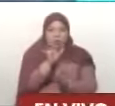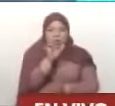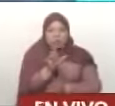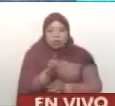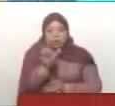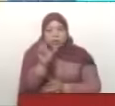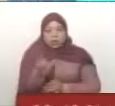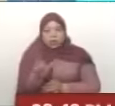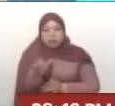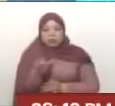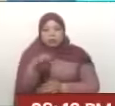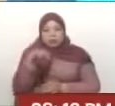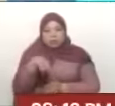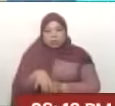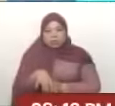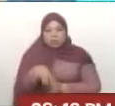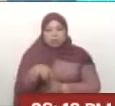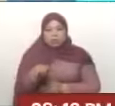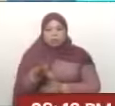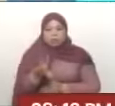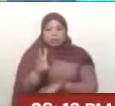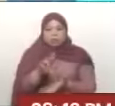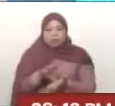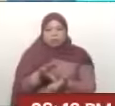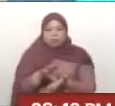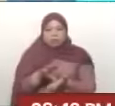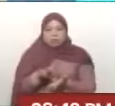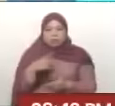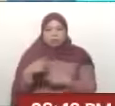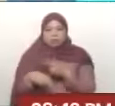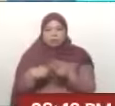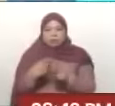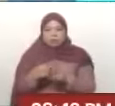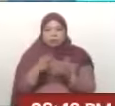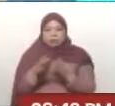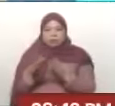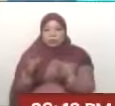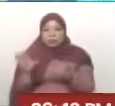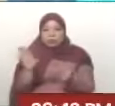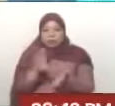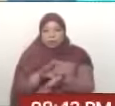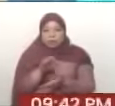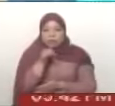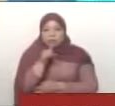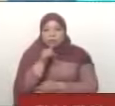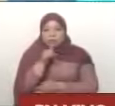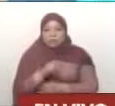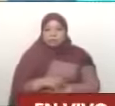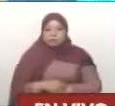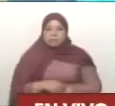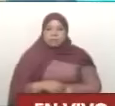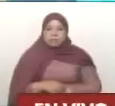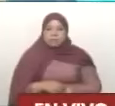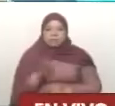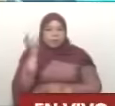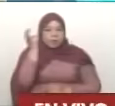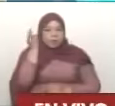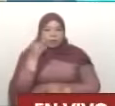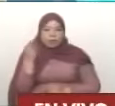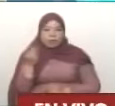los equipos por estado. Pasamos a la etapa de organización de los equipos por estado. Una